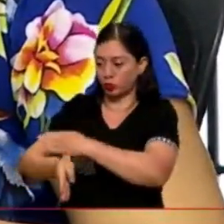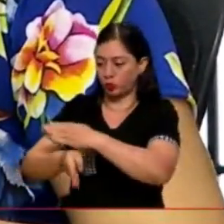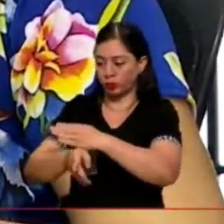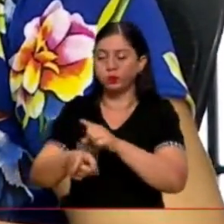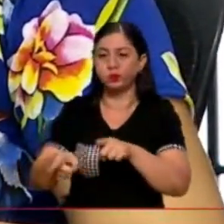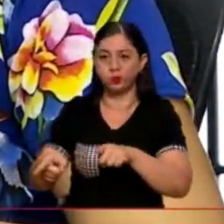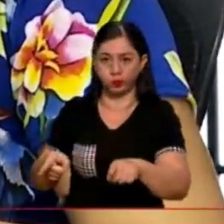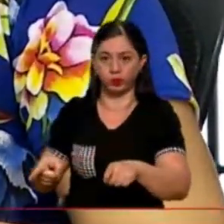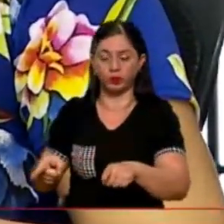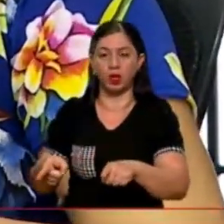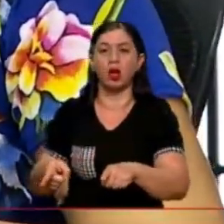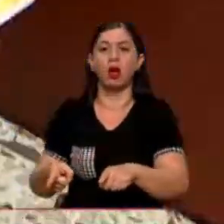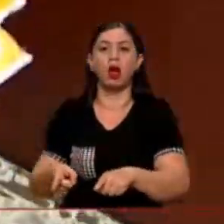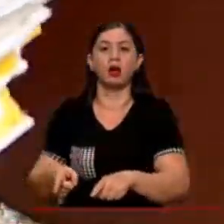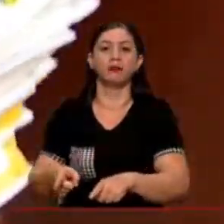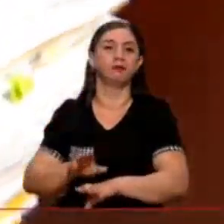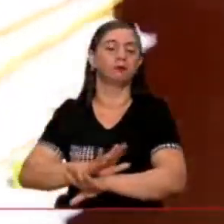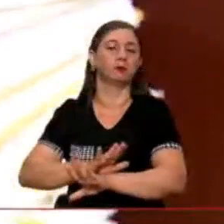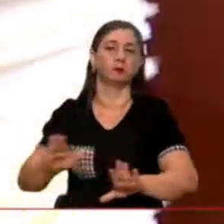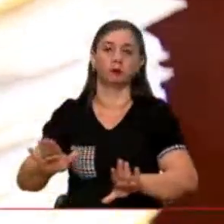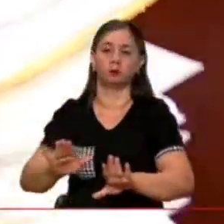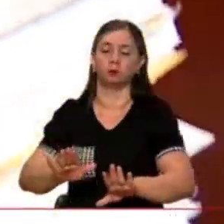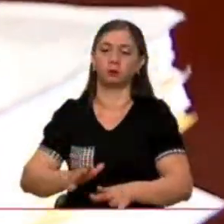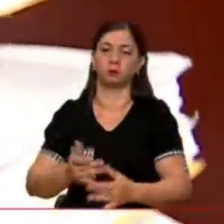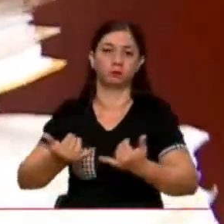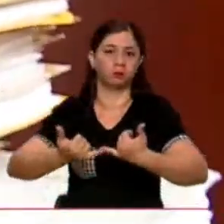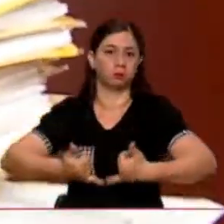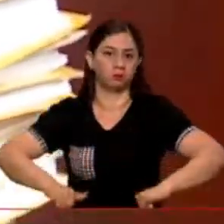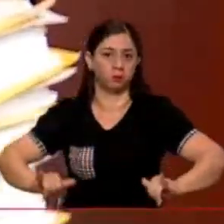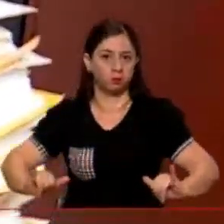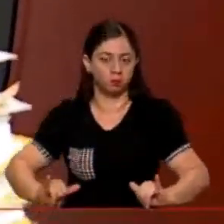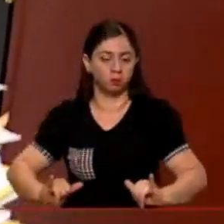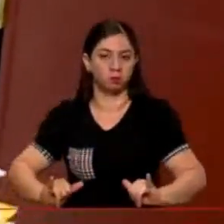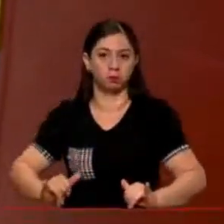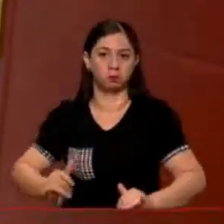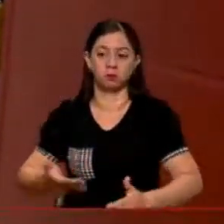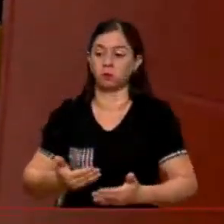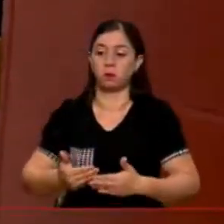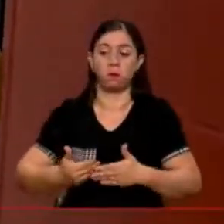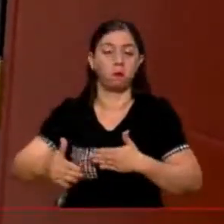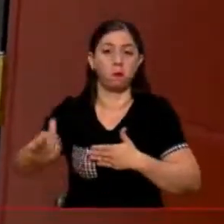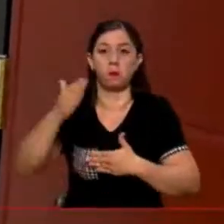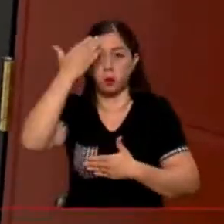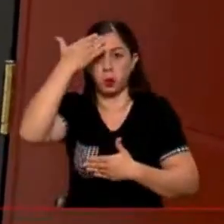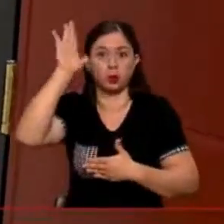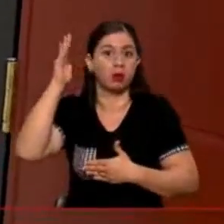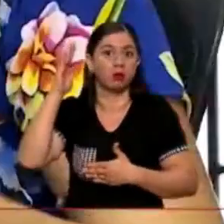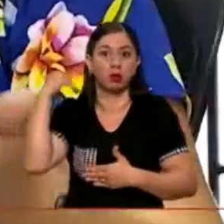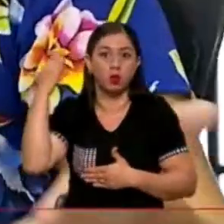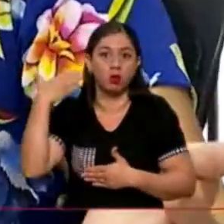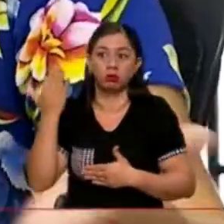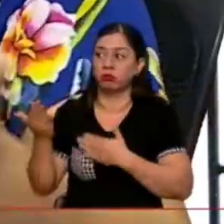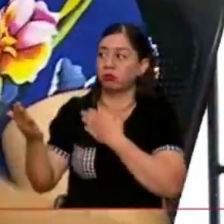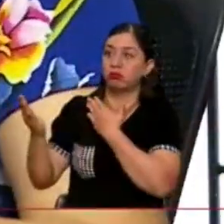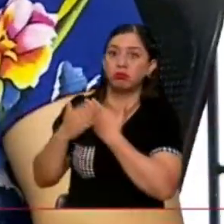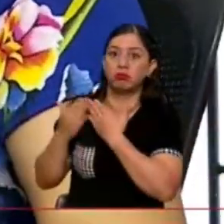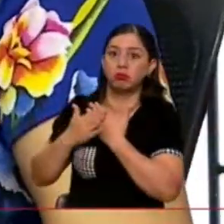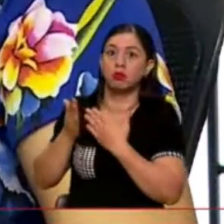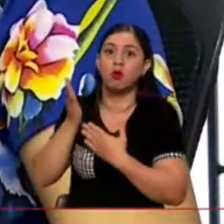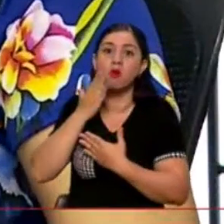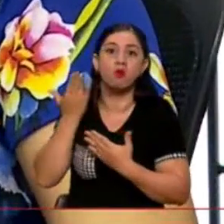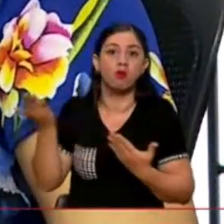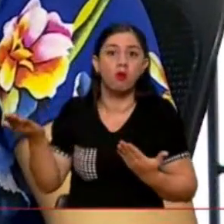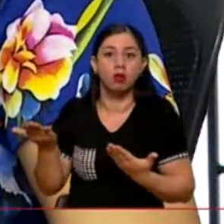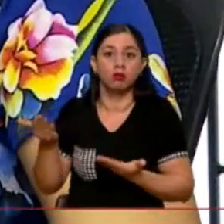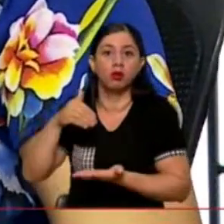los cuales habría que suspender términos de manera indefinida porque no se nos ha manifestado en qué